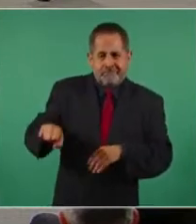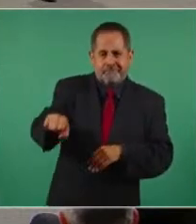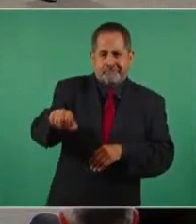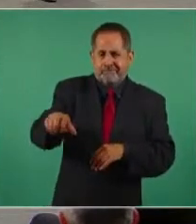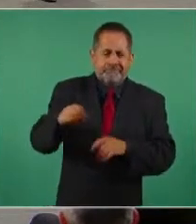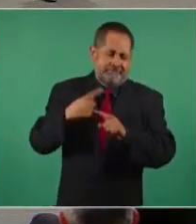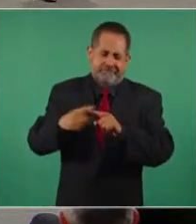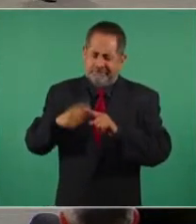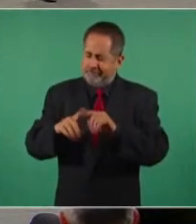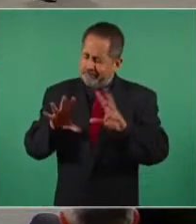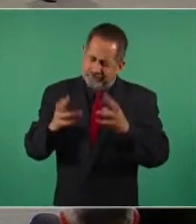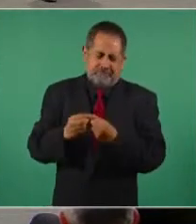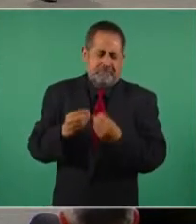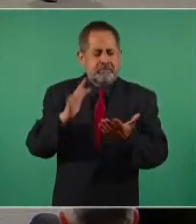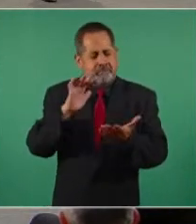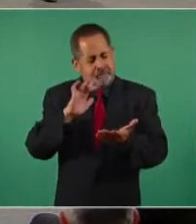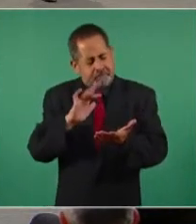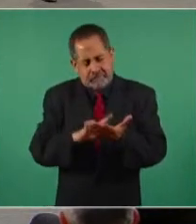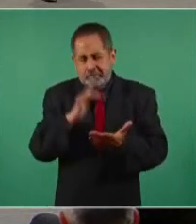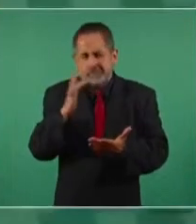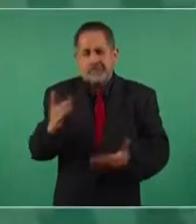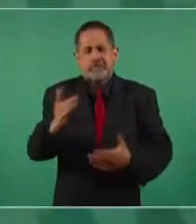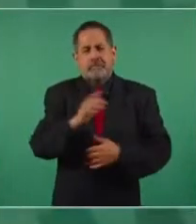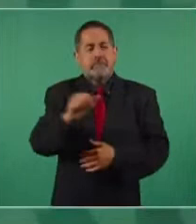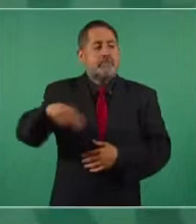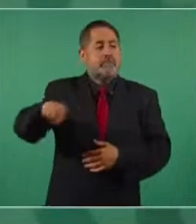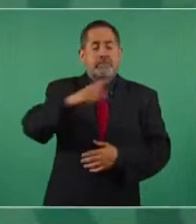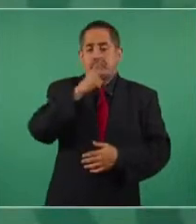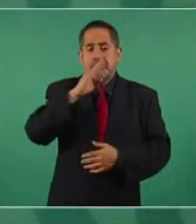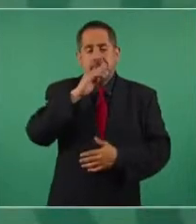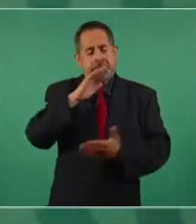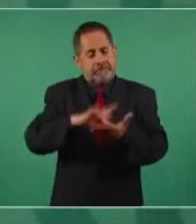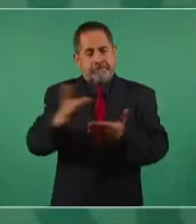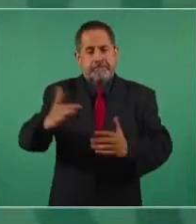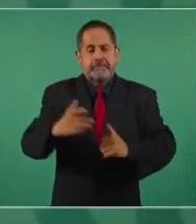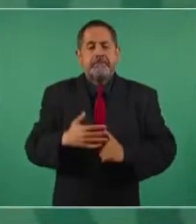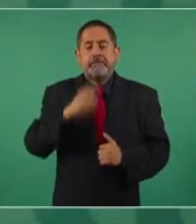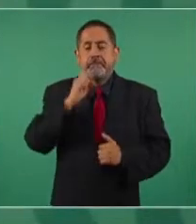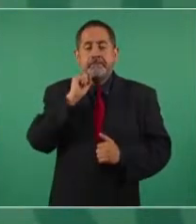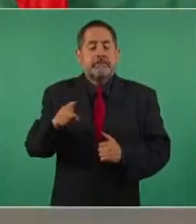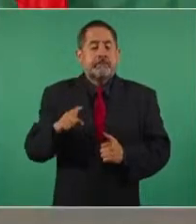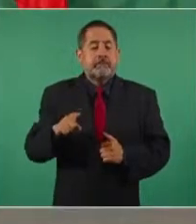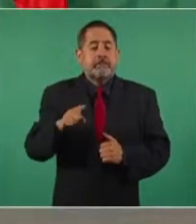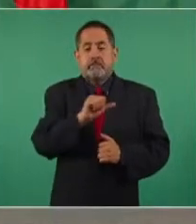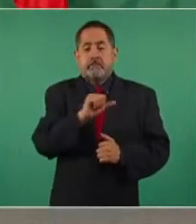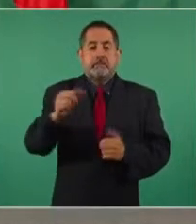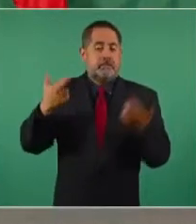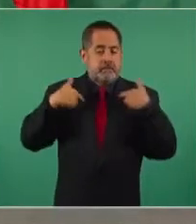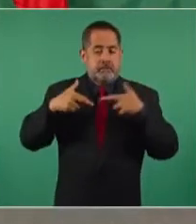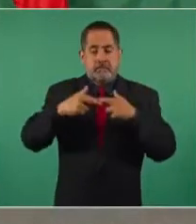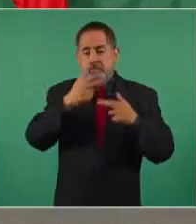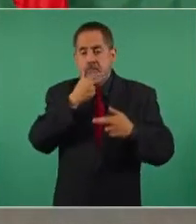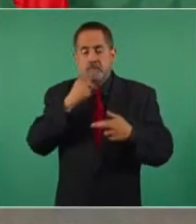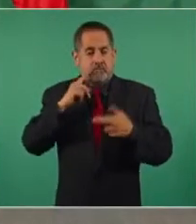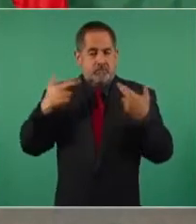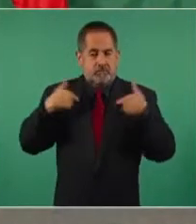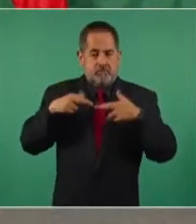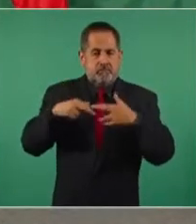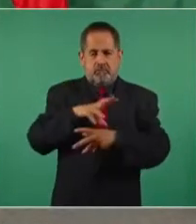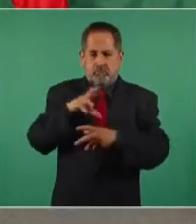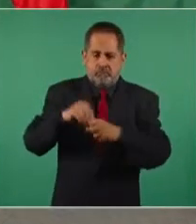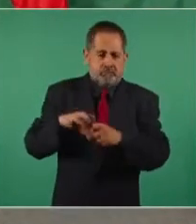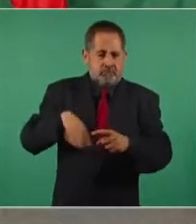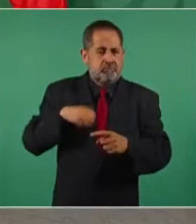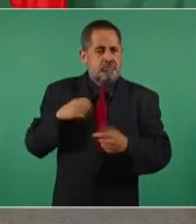muchas gracias a las mamás a los papás y también a las maestras a los maestros por el esfuerzo